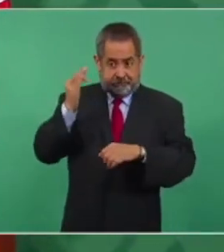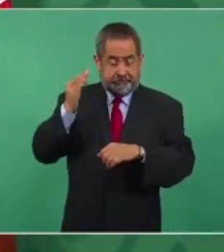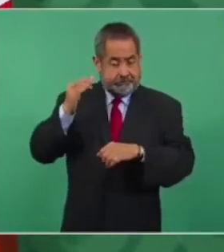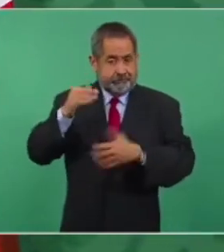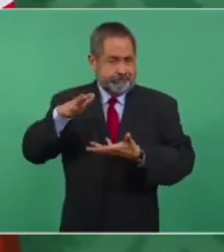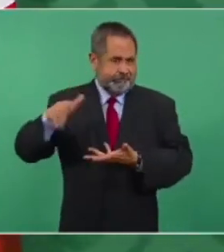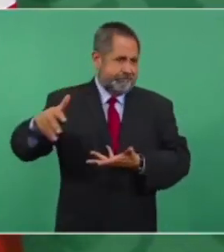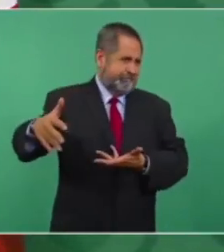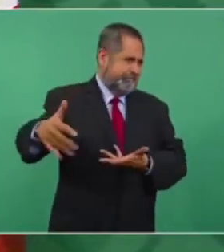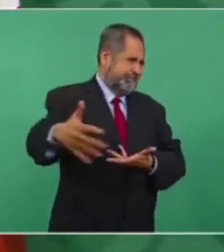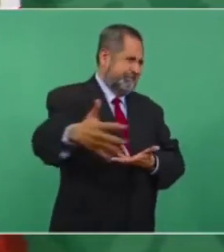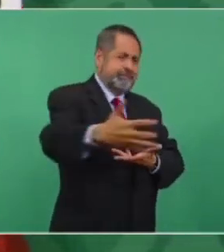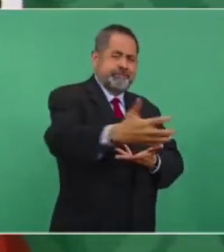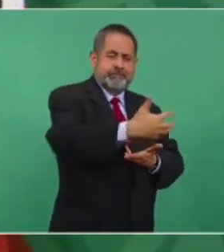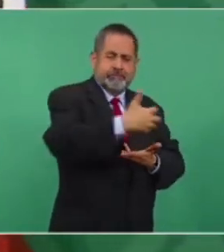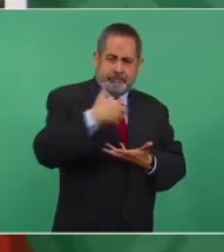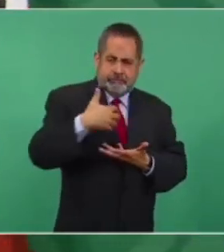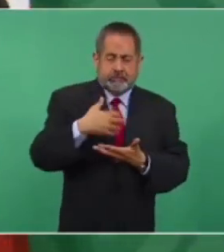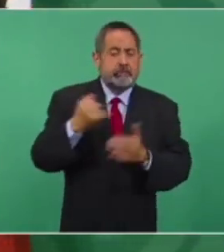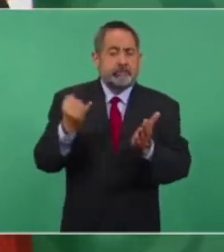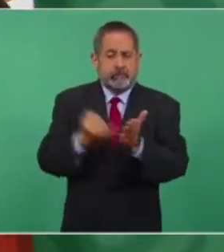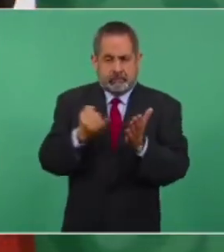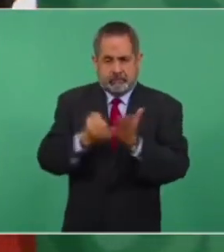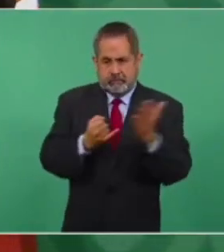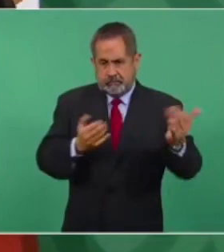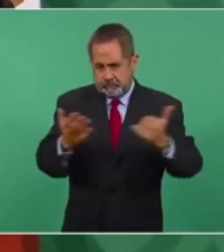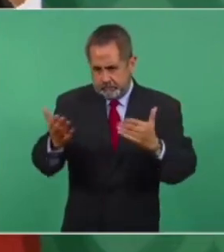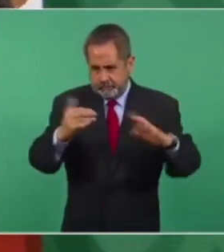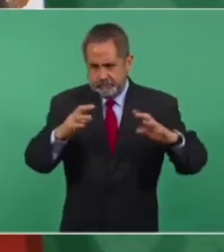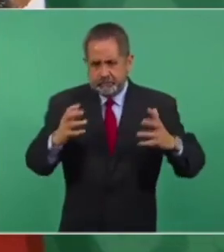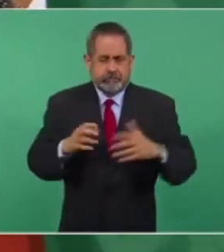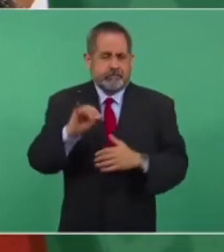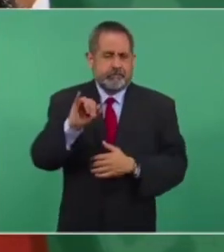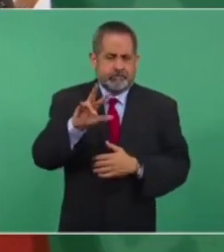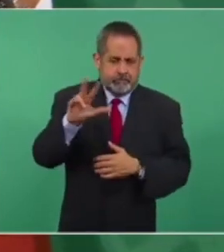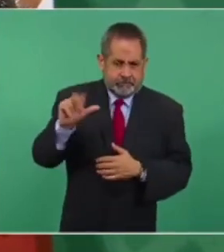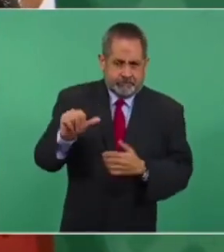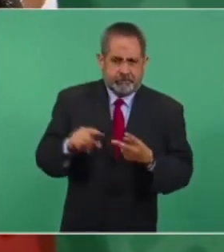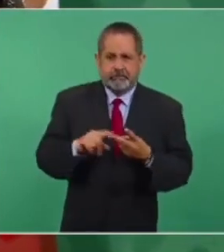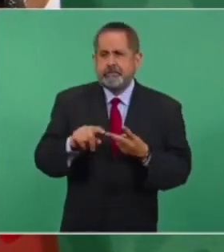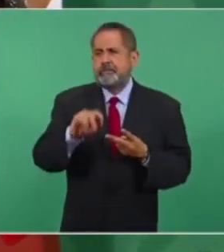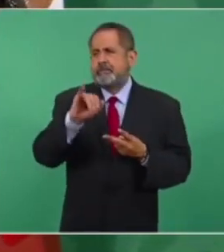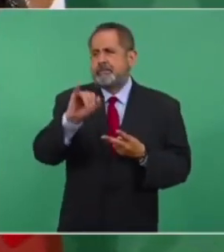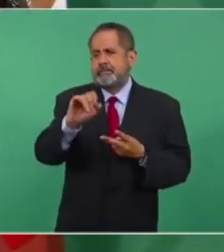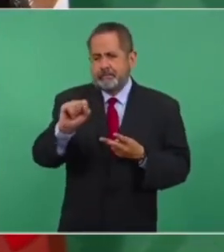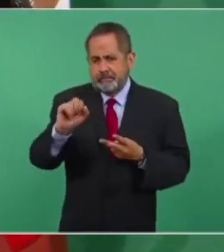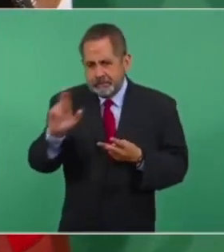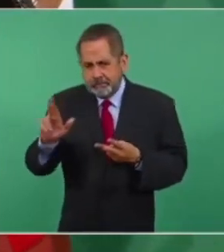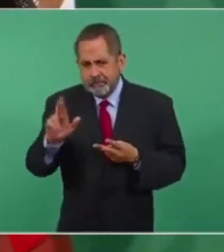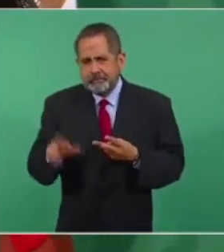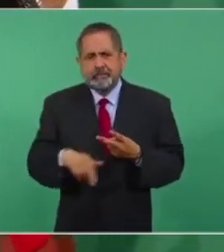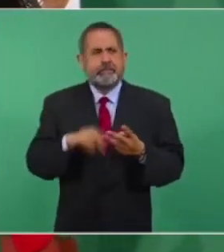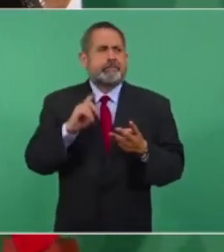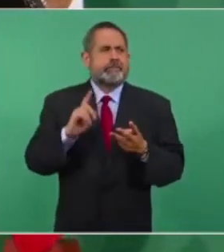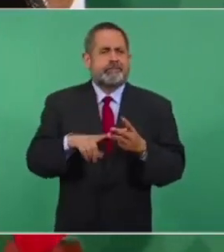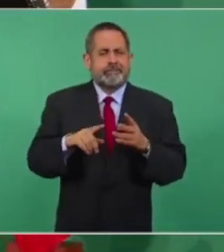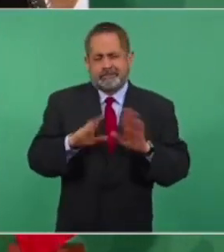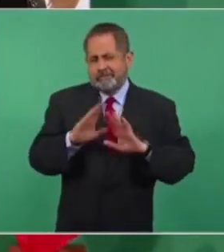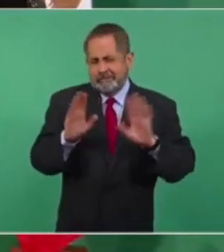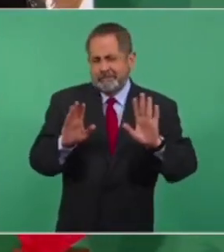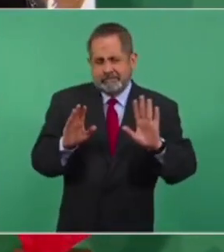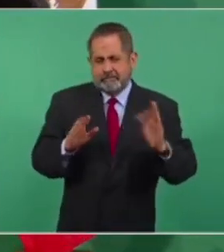hace la recaudación de los impuestos, del IVA, del impuesto sobre la renta,